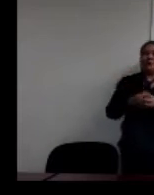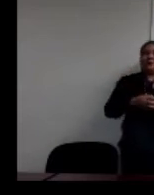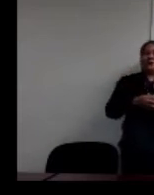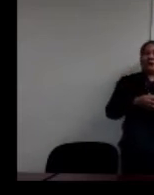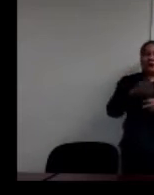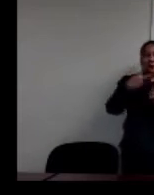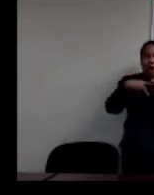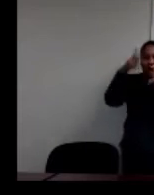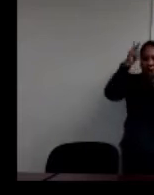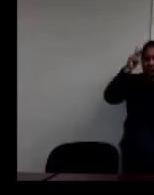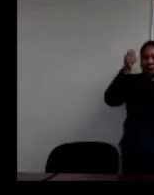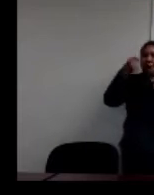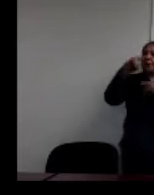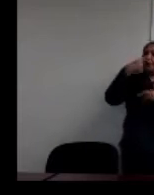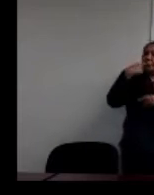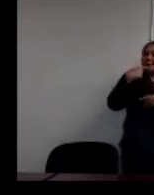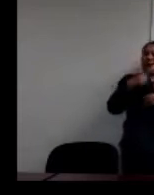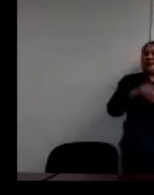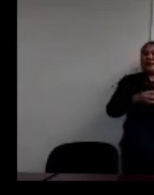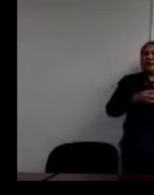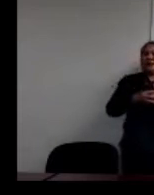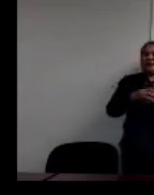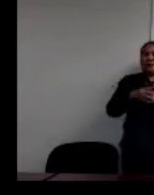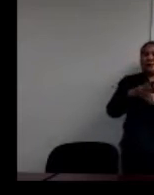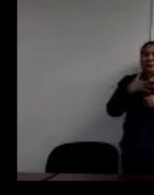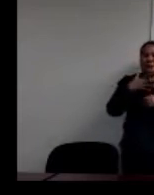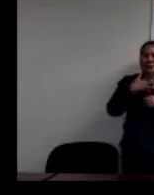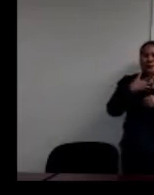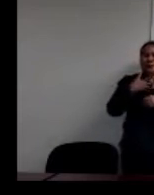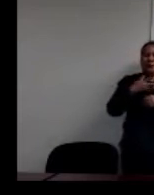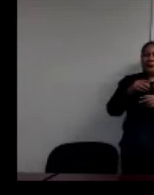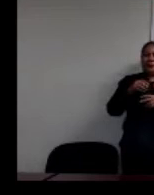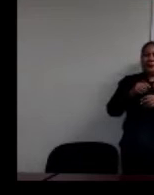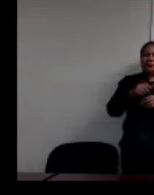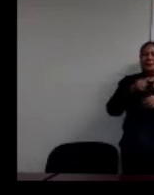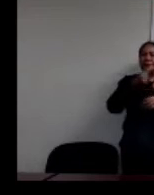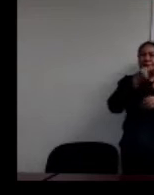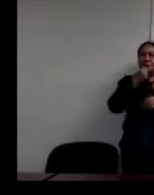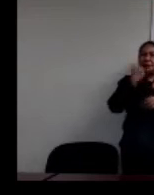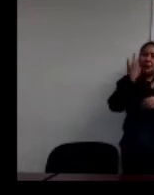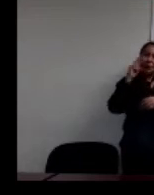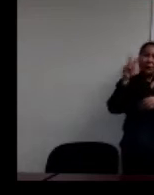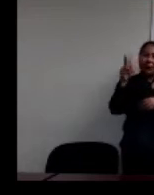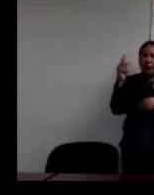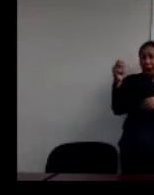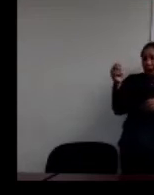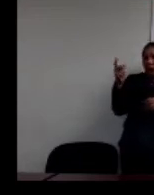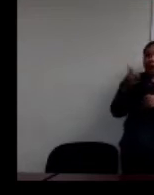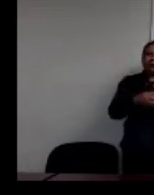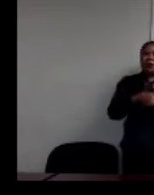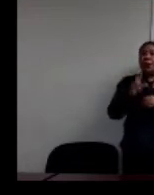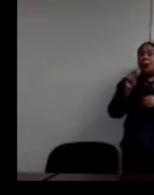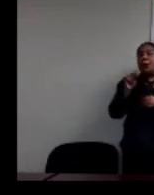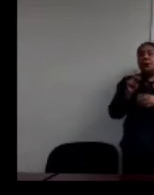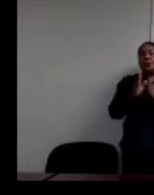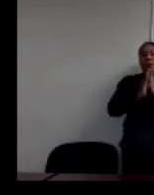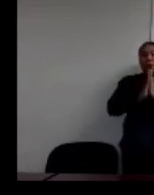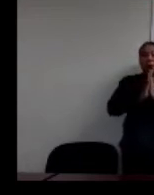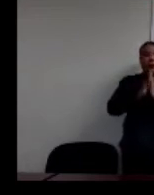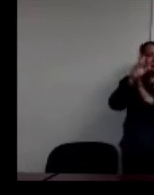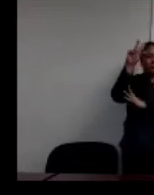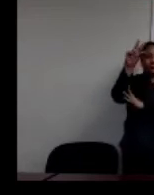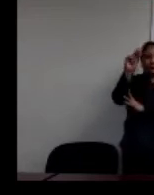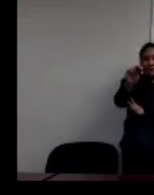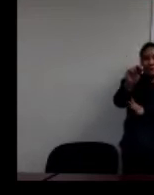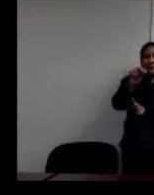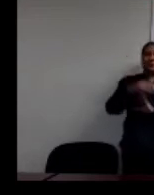la visita? Tras. Ah, ¿vas a hacer tal cosa? No. Entonces, no, así no, porque eso se llama un mal uso o abuso de